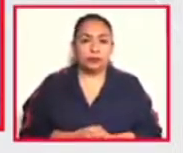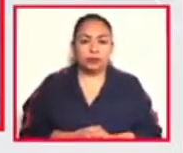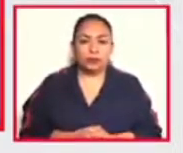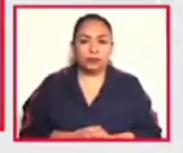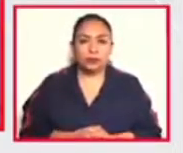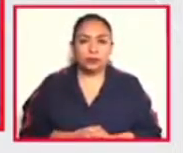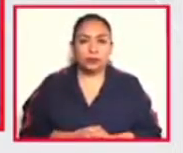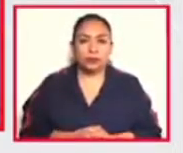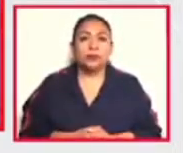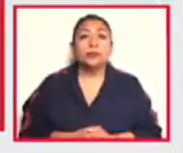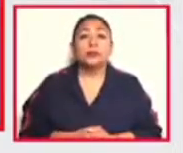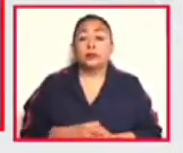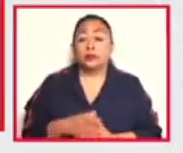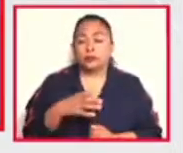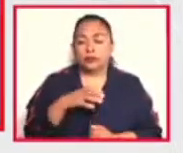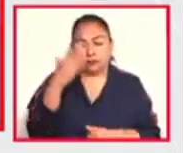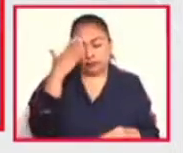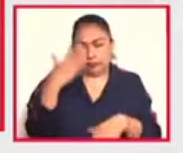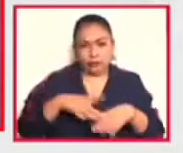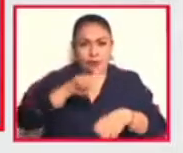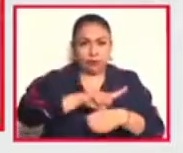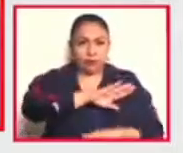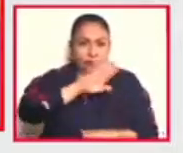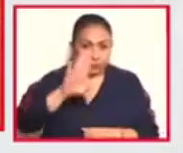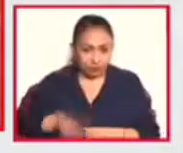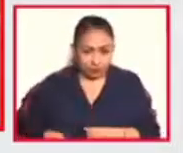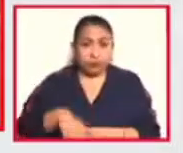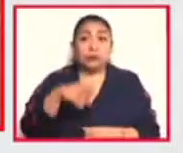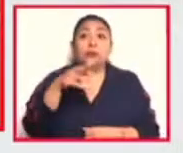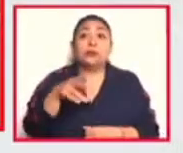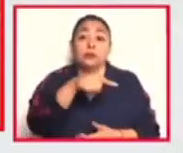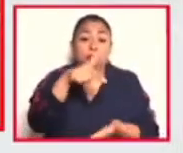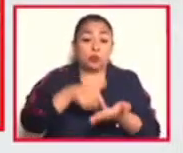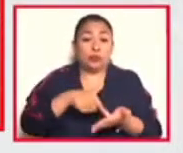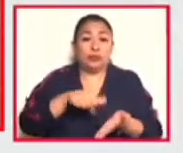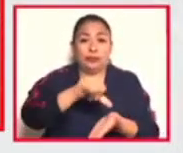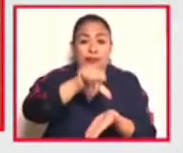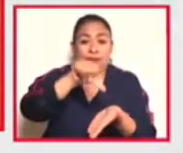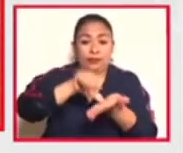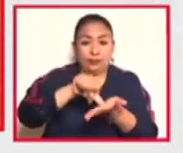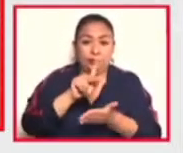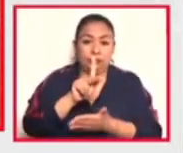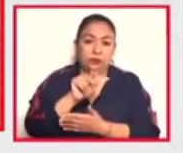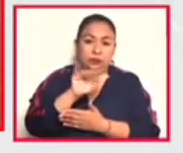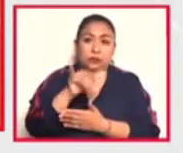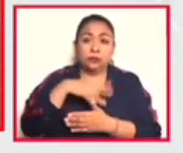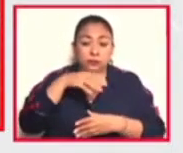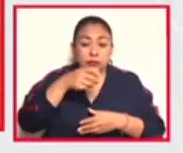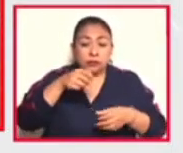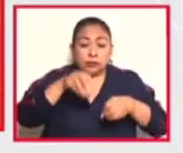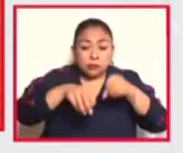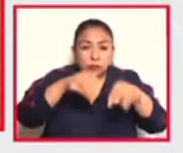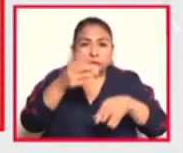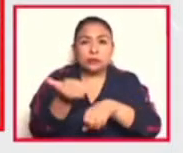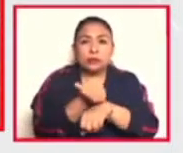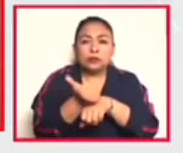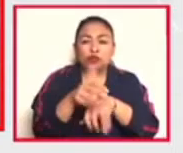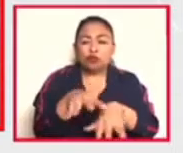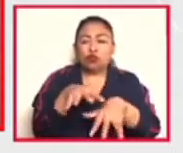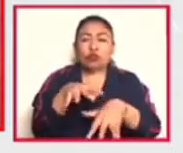Con motivo de la conmemoración del Día de Muertos, el patio central del Palacio Nacional luce teñido con el distintivo amarillo de la flor de